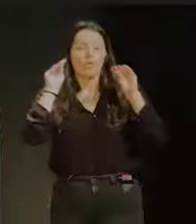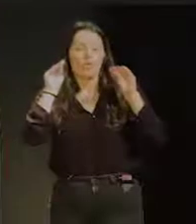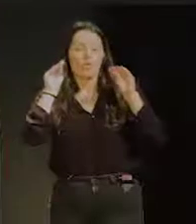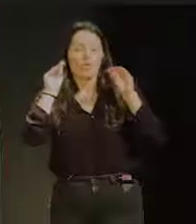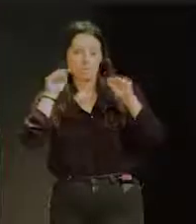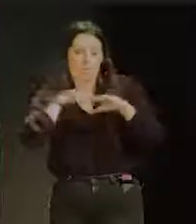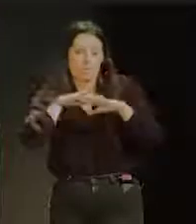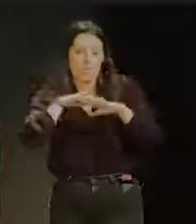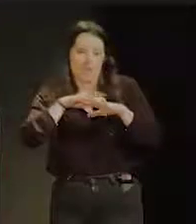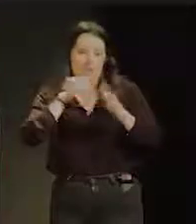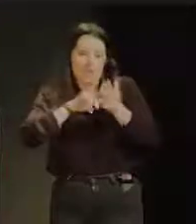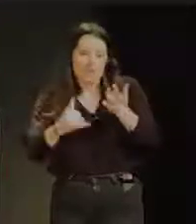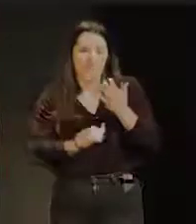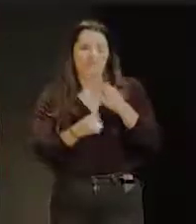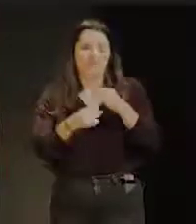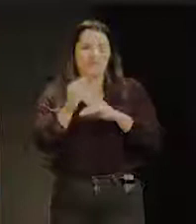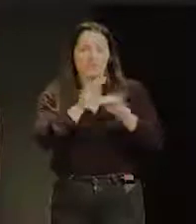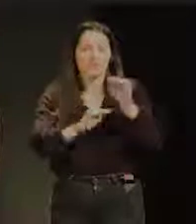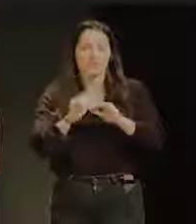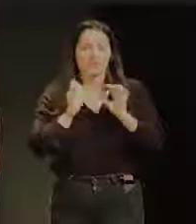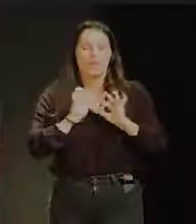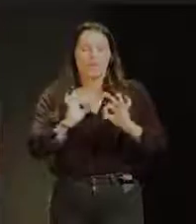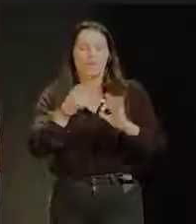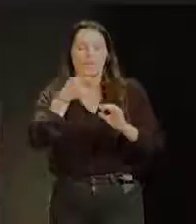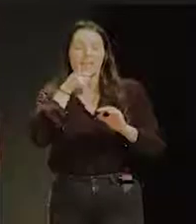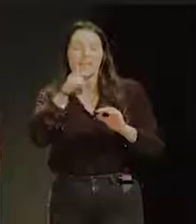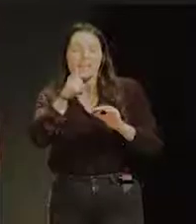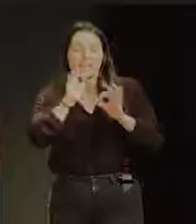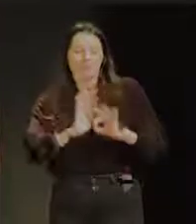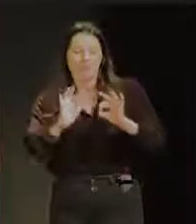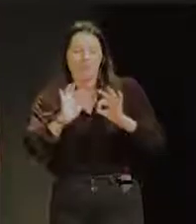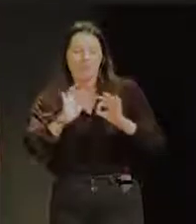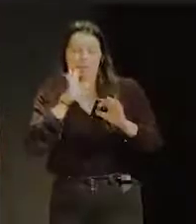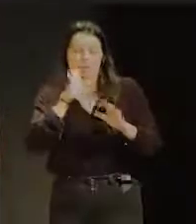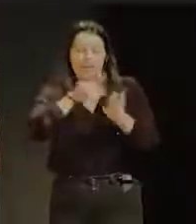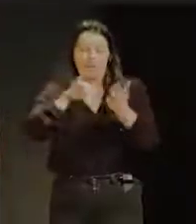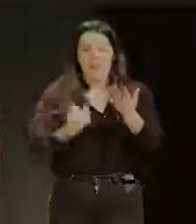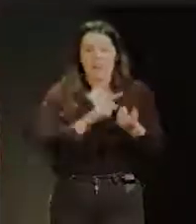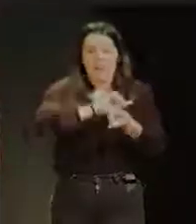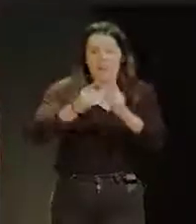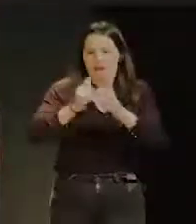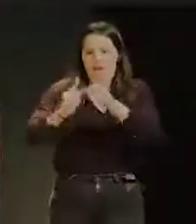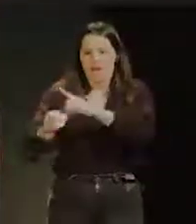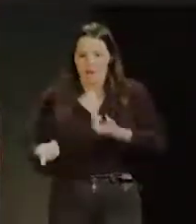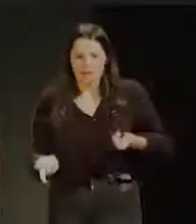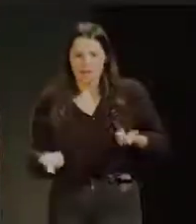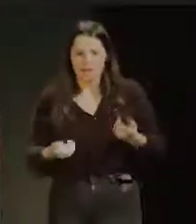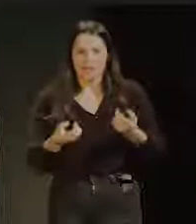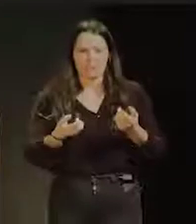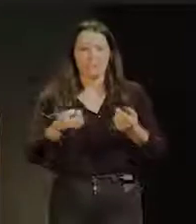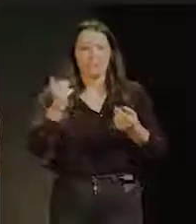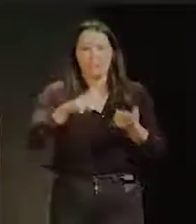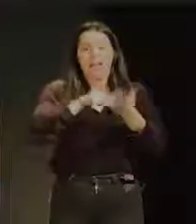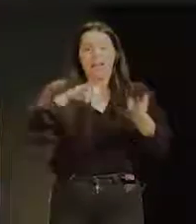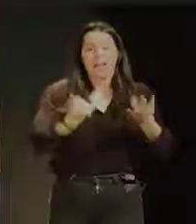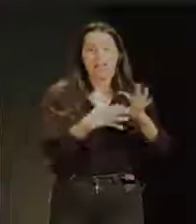también trabajamos en la terminología y el lenguaje porque está cambiando constantemente. Sin embargo, el lenguaje que tiene que ver con la discapacidad